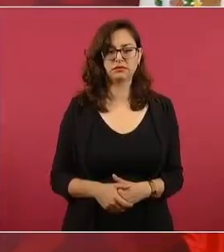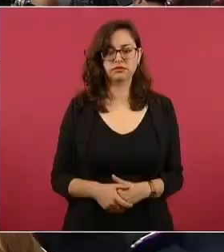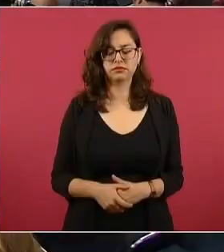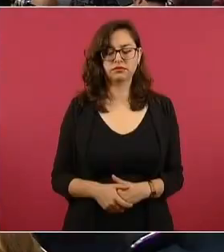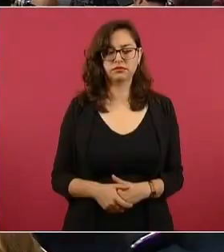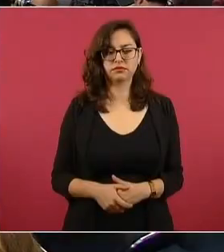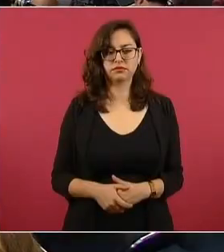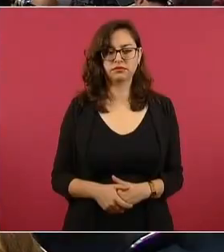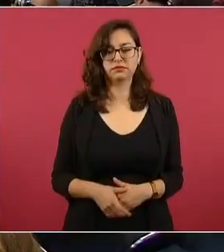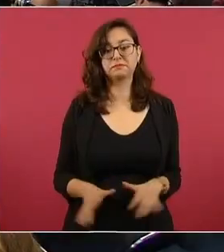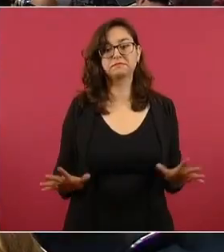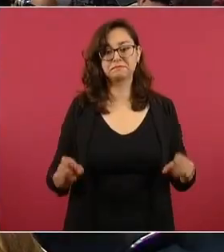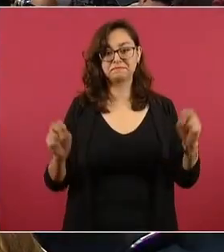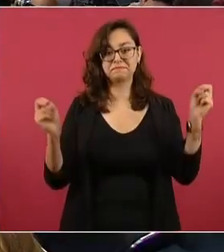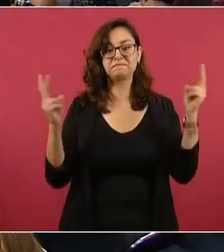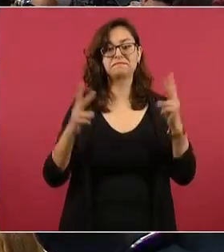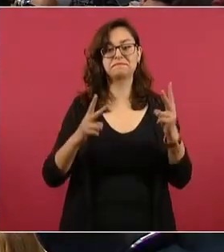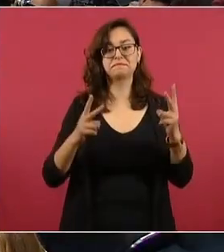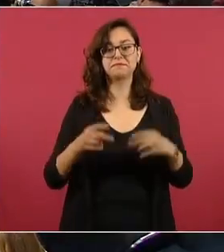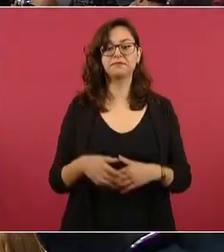Bueno, nos vemos.